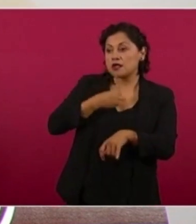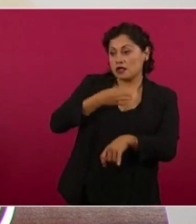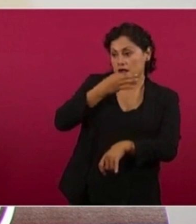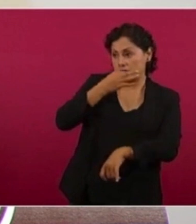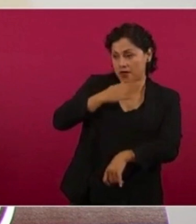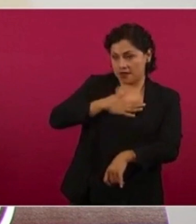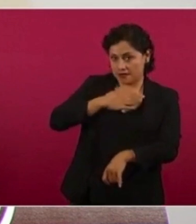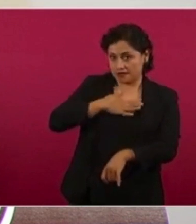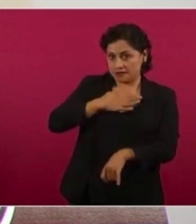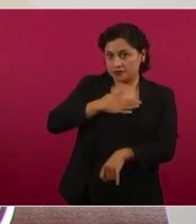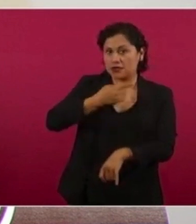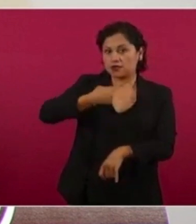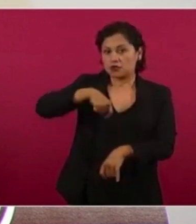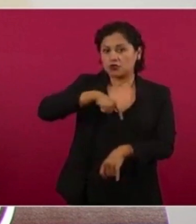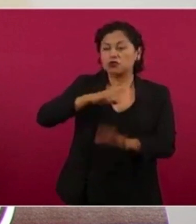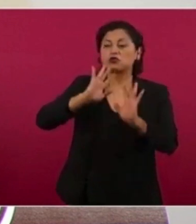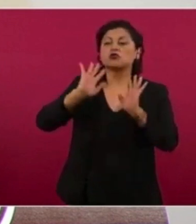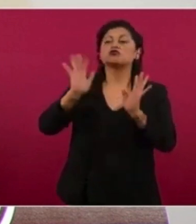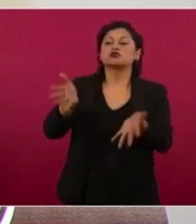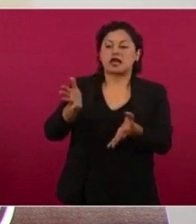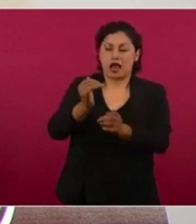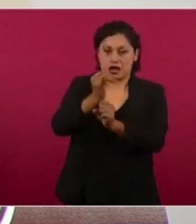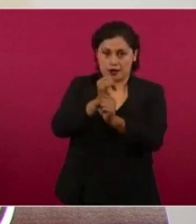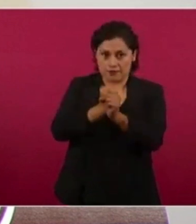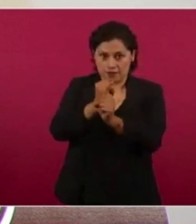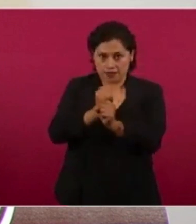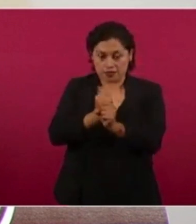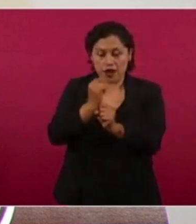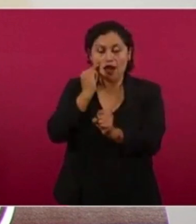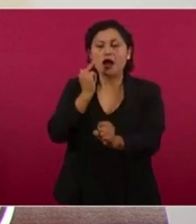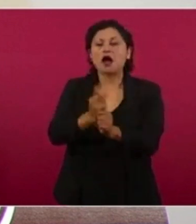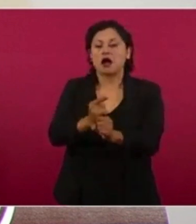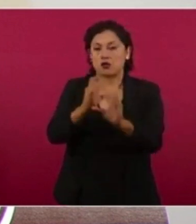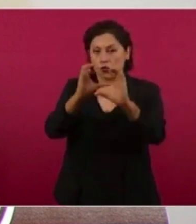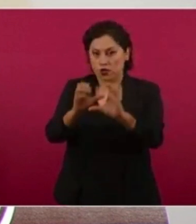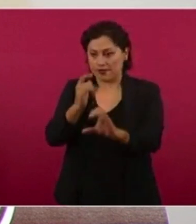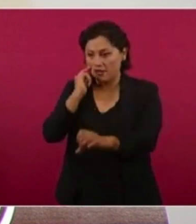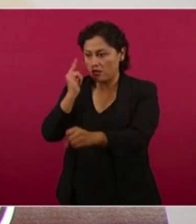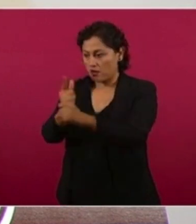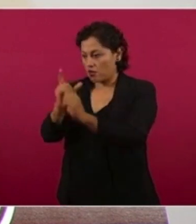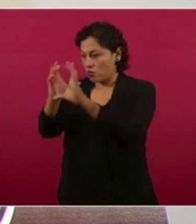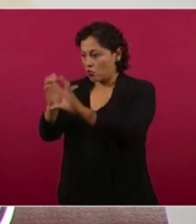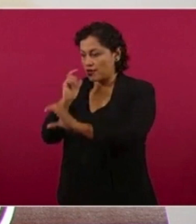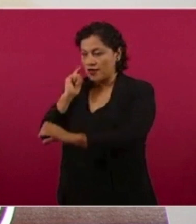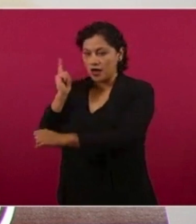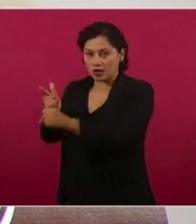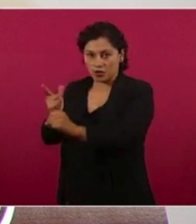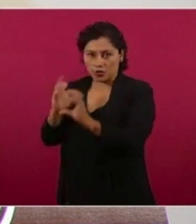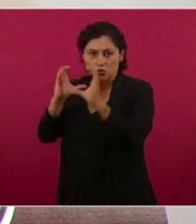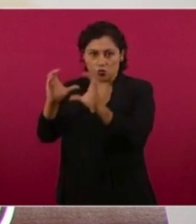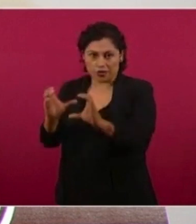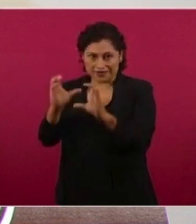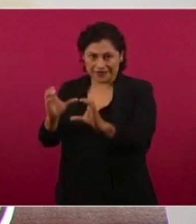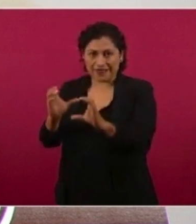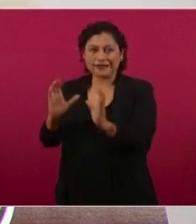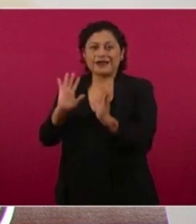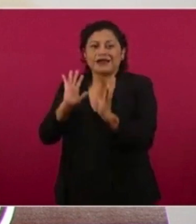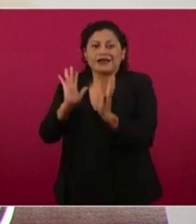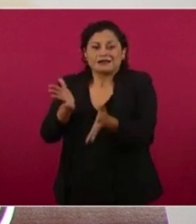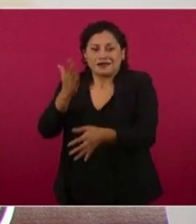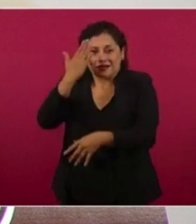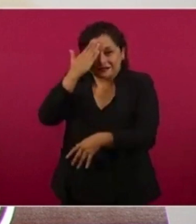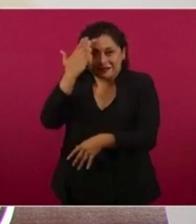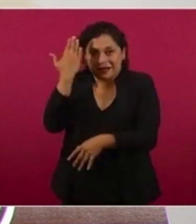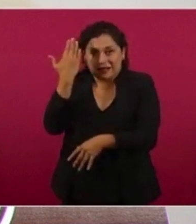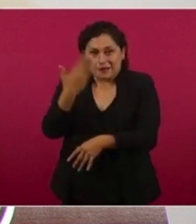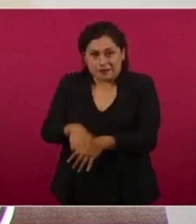hacer investigación y cuidado de los vestigios, y en los tres tramos tenemos cuáles son los puntos de alerta